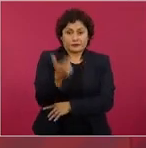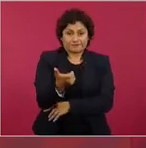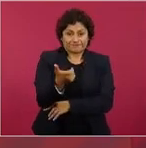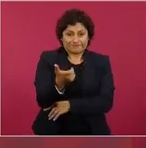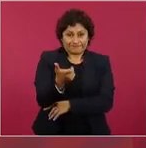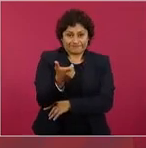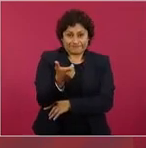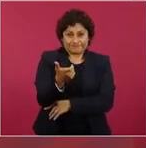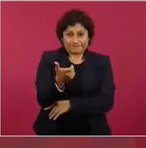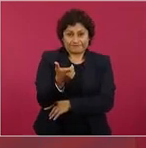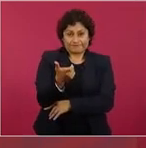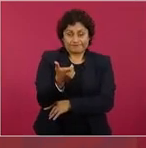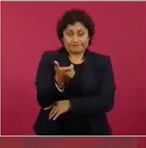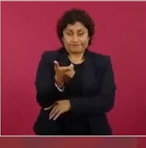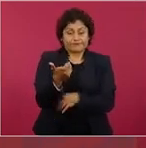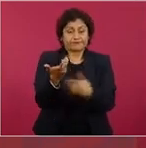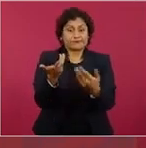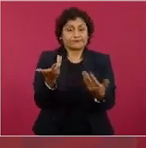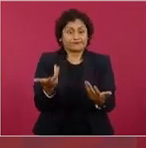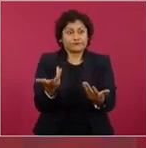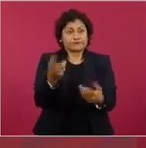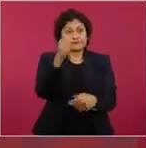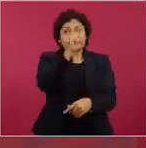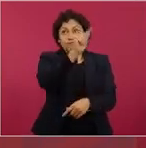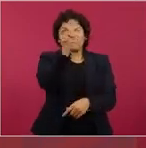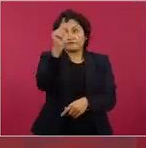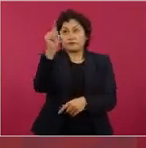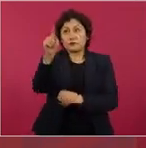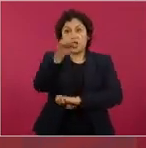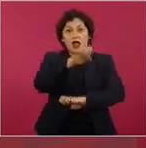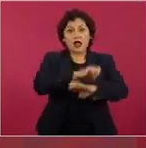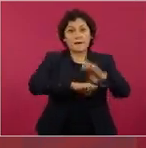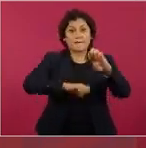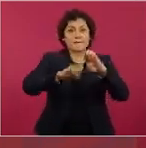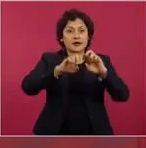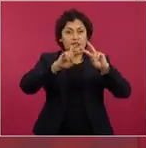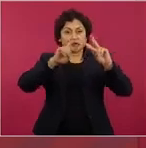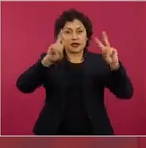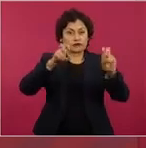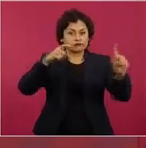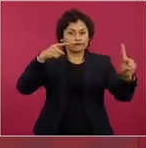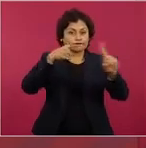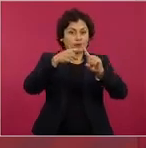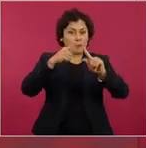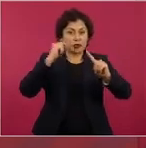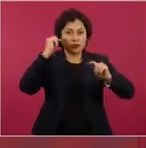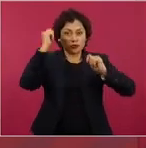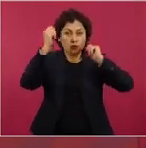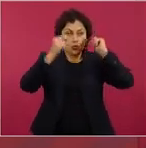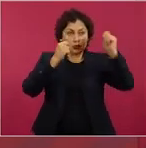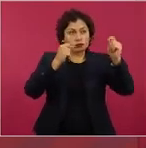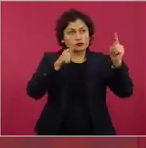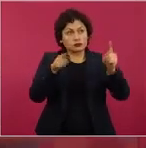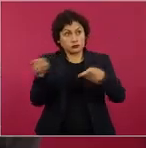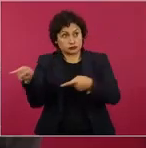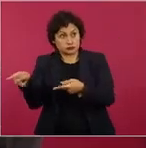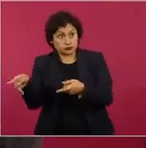Entonces, ninguna empresa turística quiso